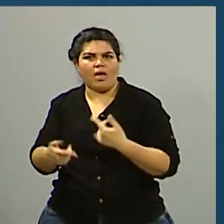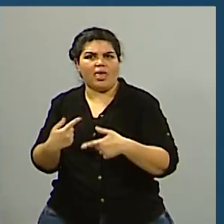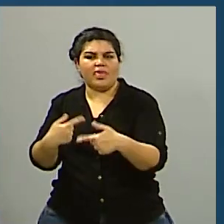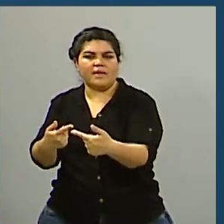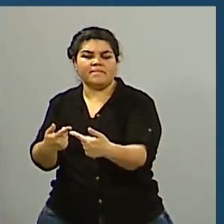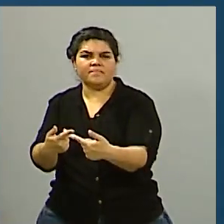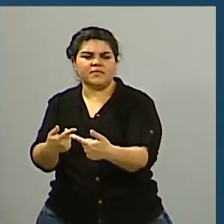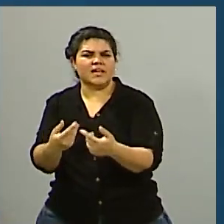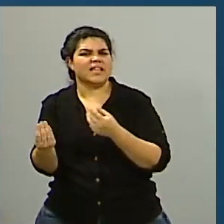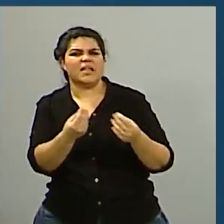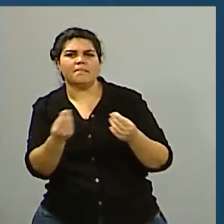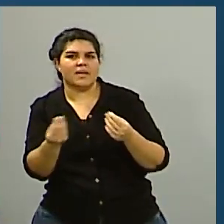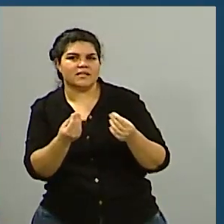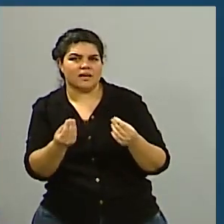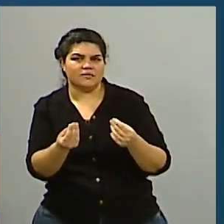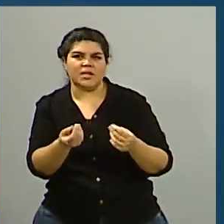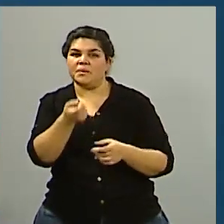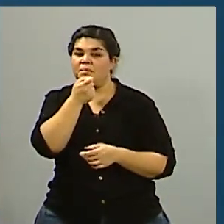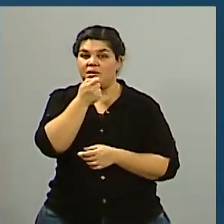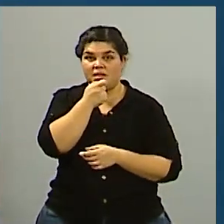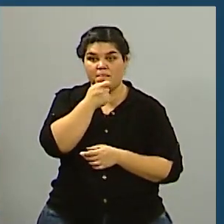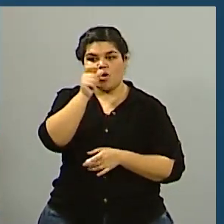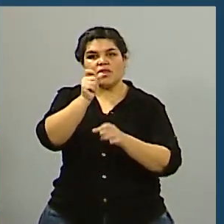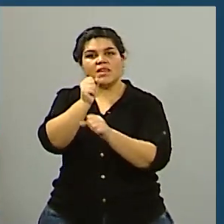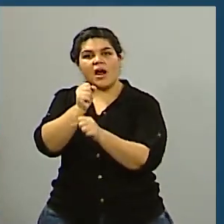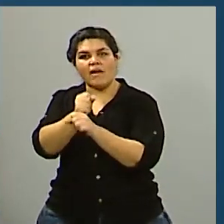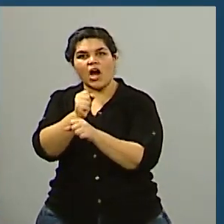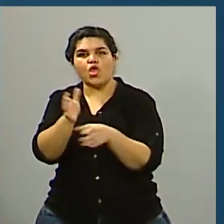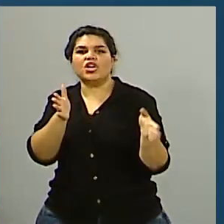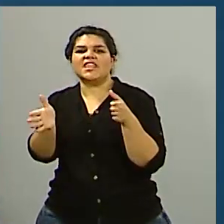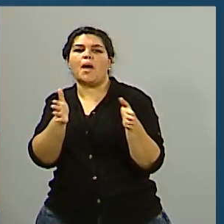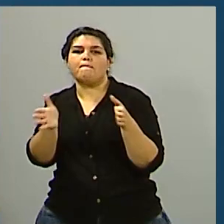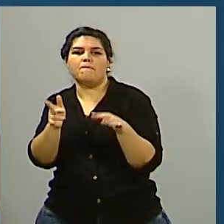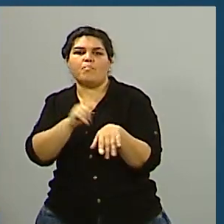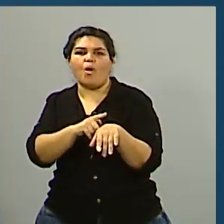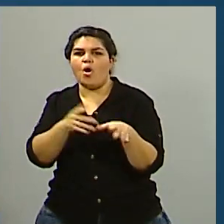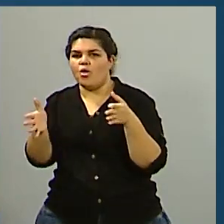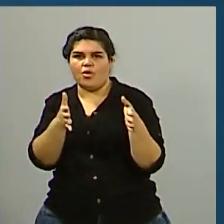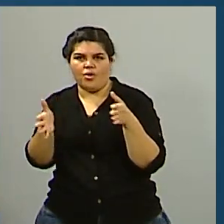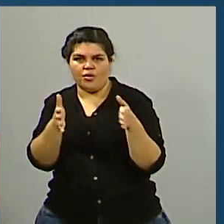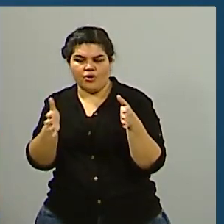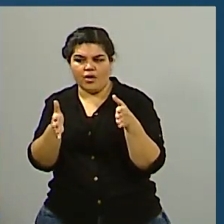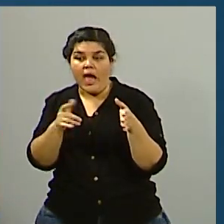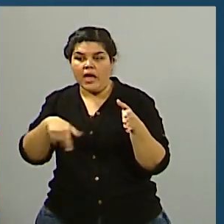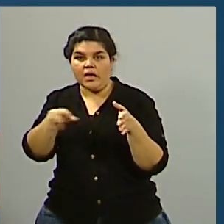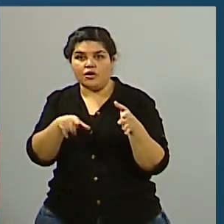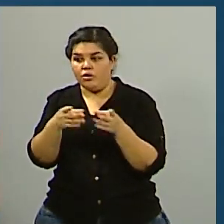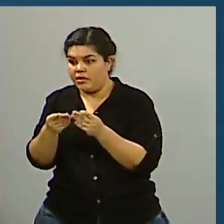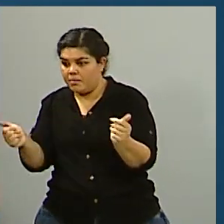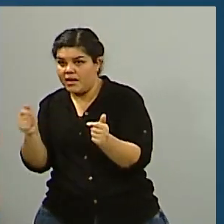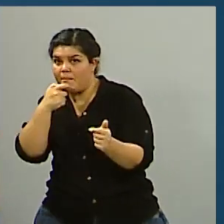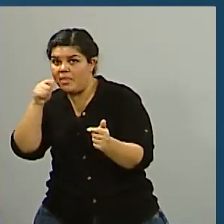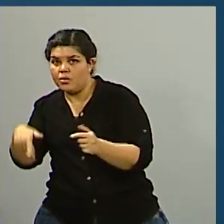golondrina? Digo, pues también ellos se movilizan de una provincia a otra en busca de trabajo. Digo, ellos también de pronto están beneficiados por algún